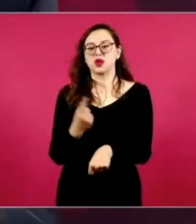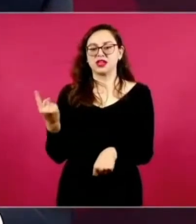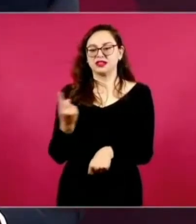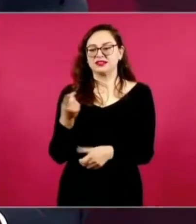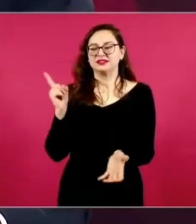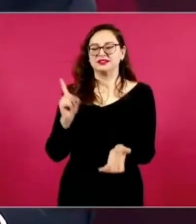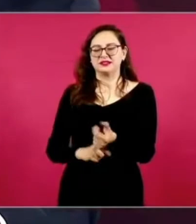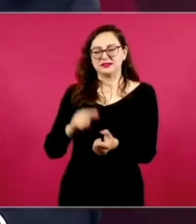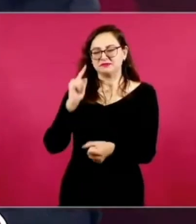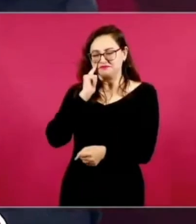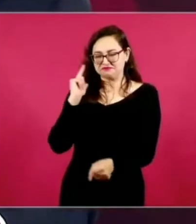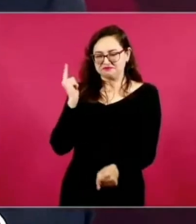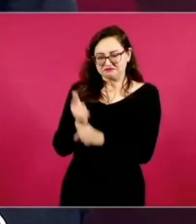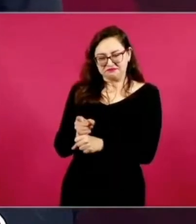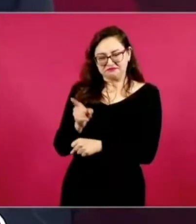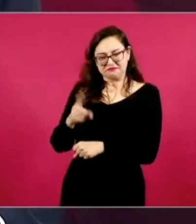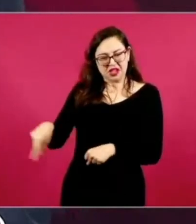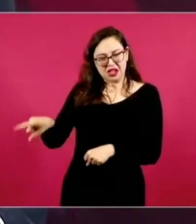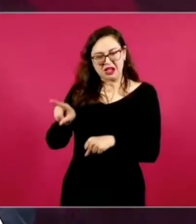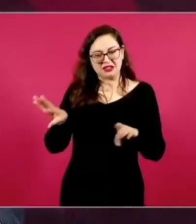que yo considero